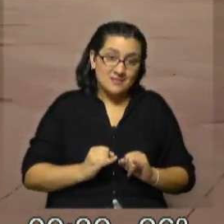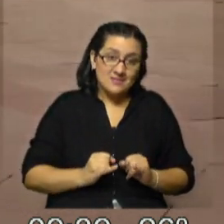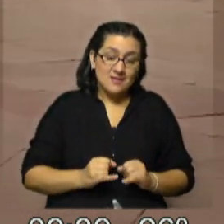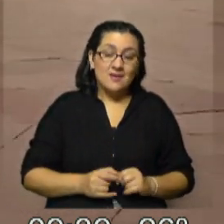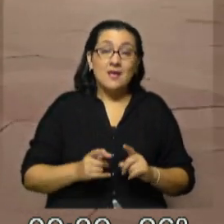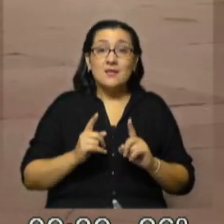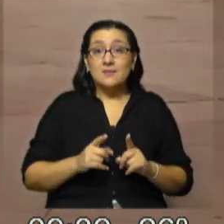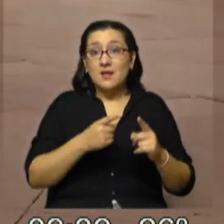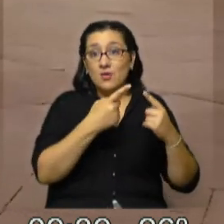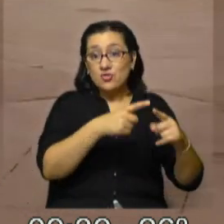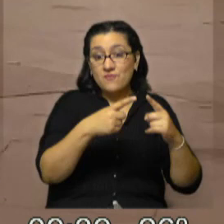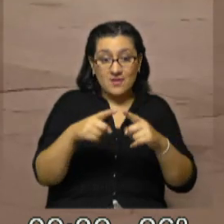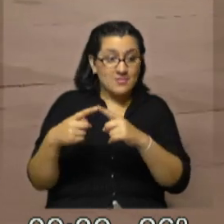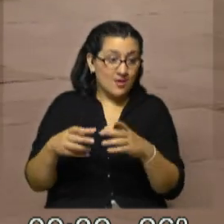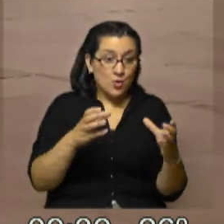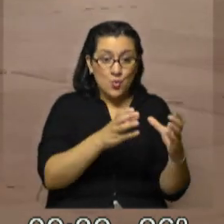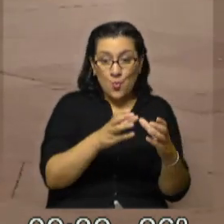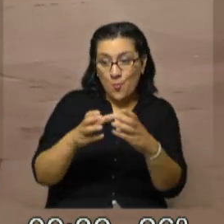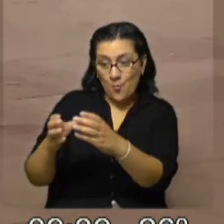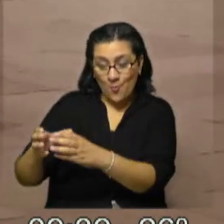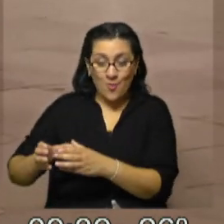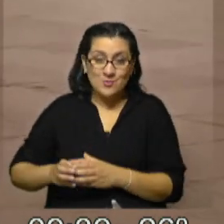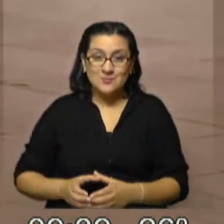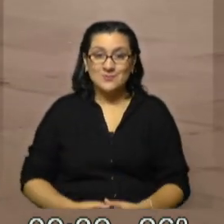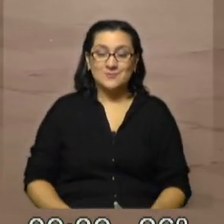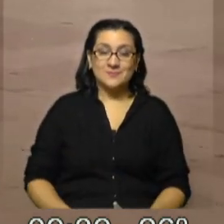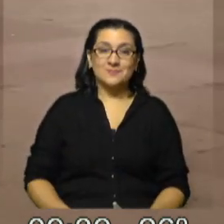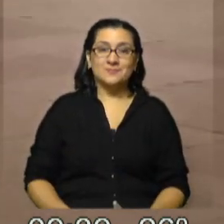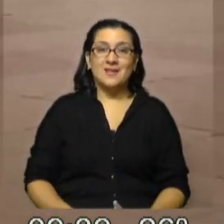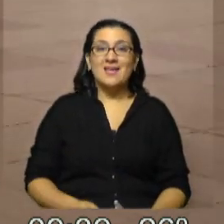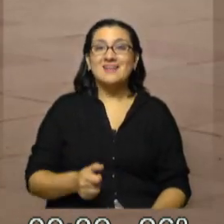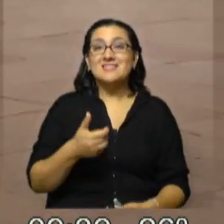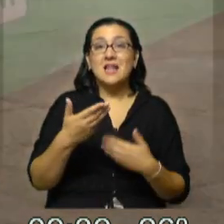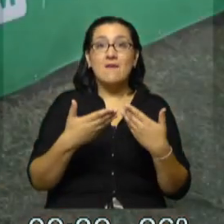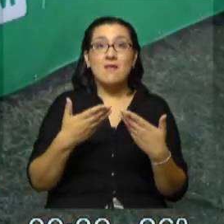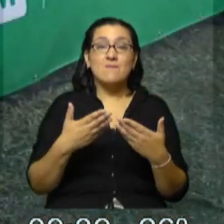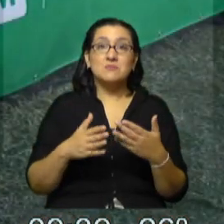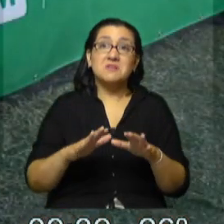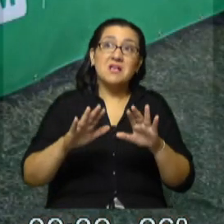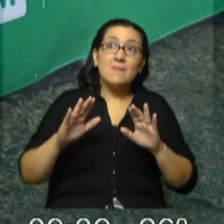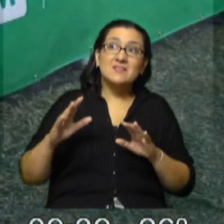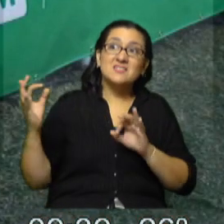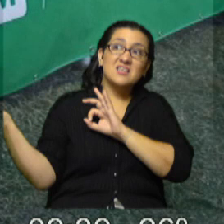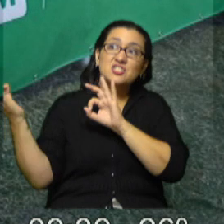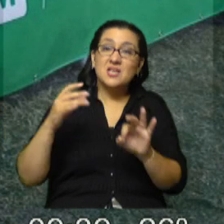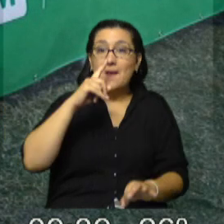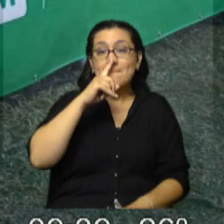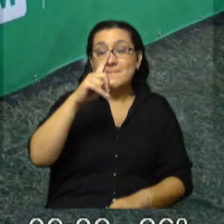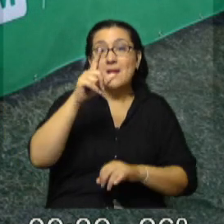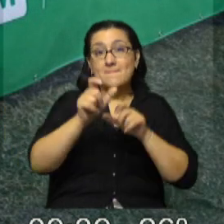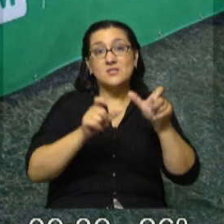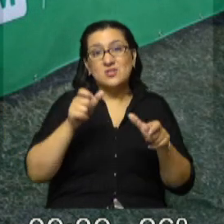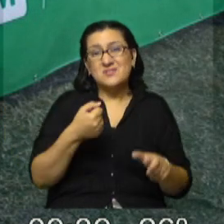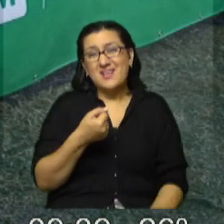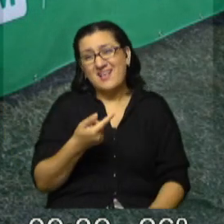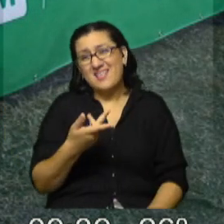pasa también por las distintas grupalidades, cómo se van moviendo en todo el territorio montevideano, ¿no? Recién hablábamos que de repente te llegan 1000 personas, que es una cantidad de